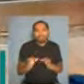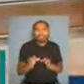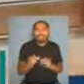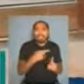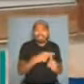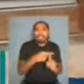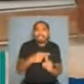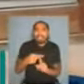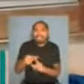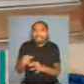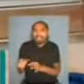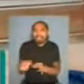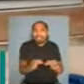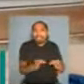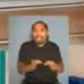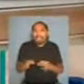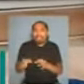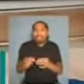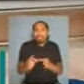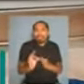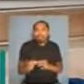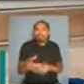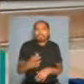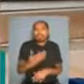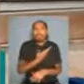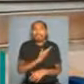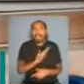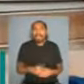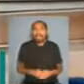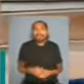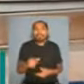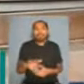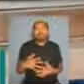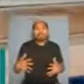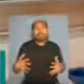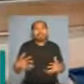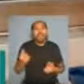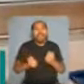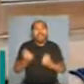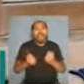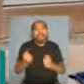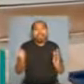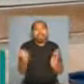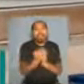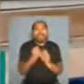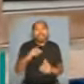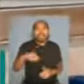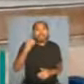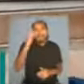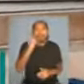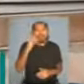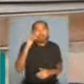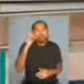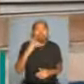localidad de Fraile Pintado, donde un utilitario Peugeot Partner e impacta con un equino. Solamente